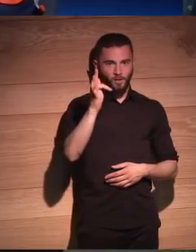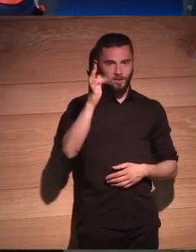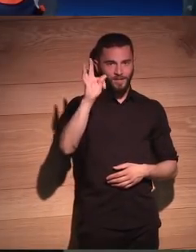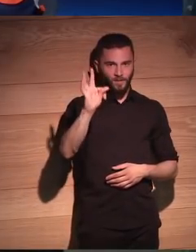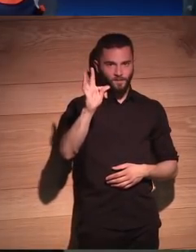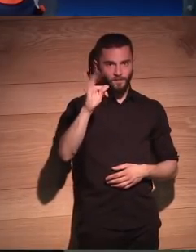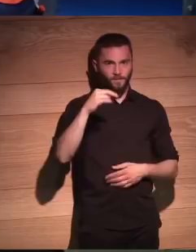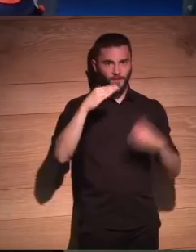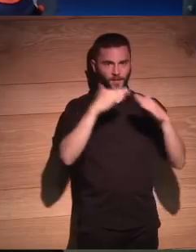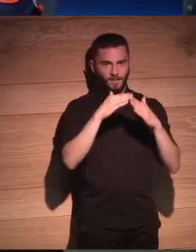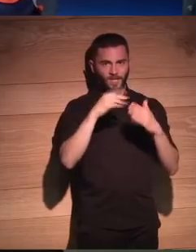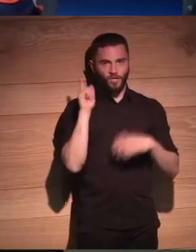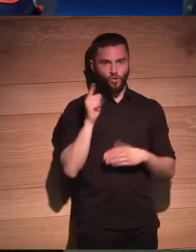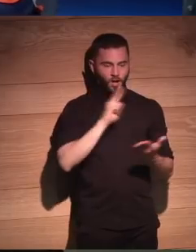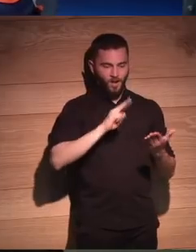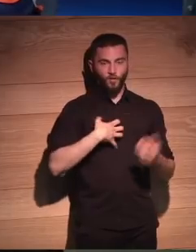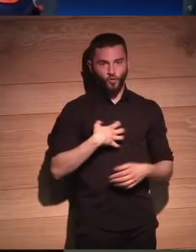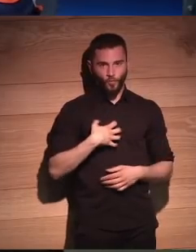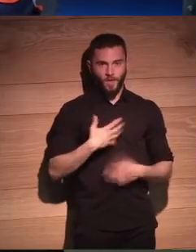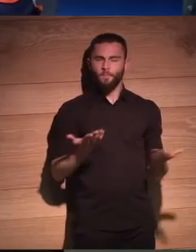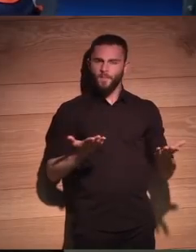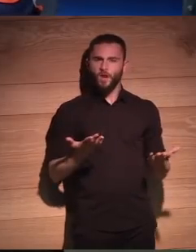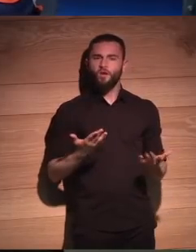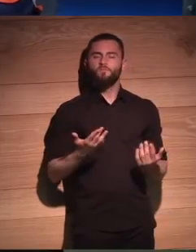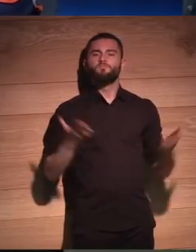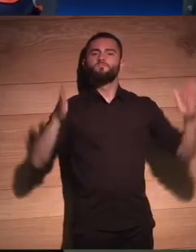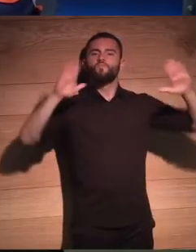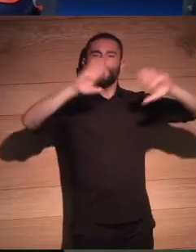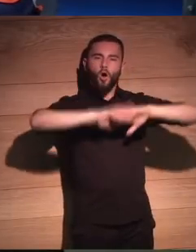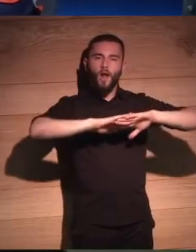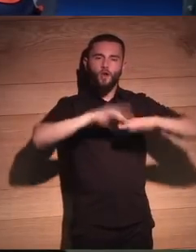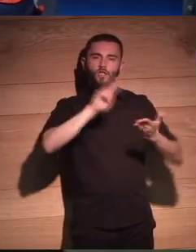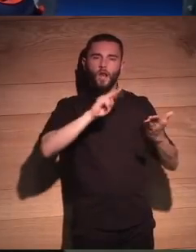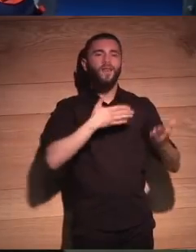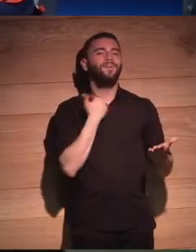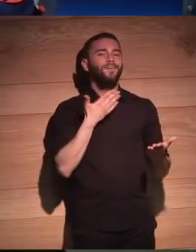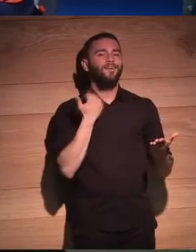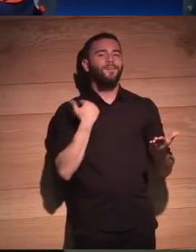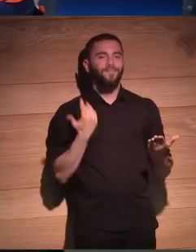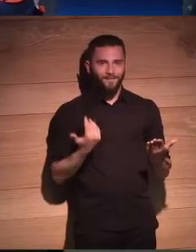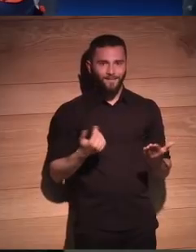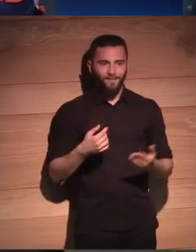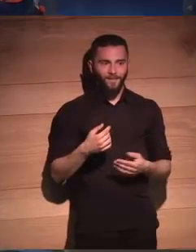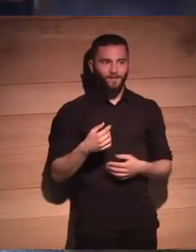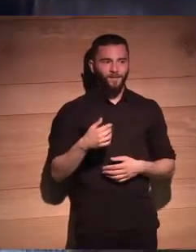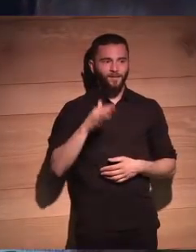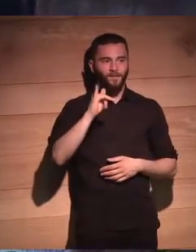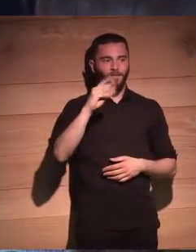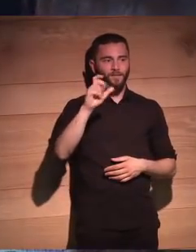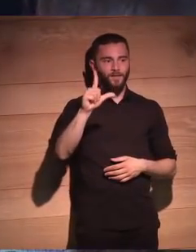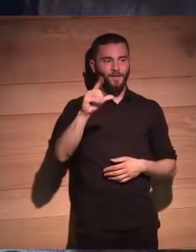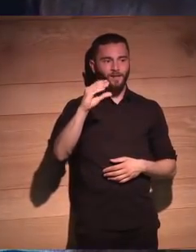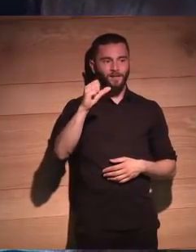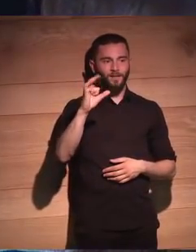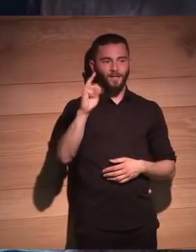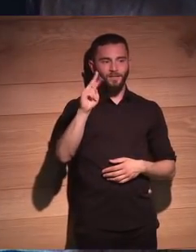perfectamente. Pero me apetecía leerlas por la noche. Era esta contradicción de... Fidel Castro, que no era un hombre que se amilanara precisamente